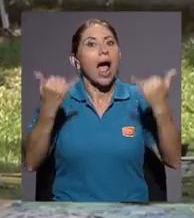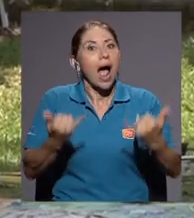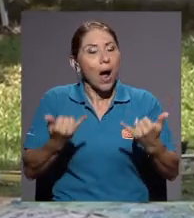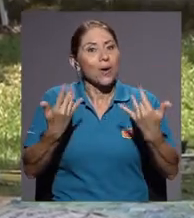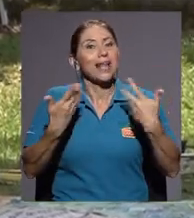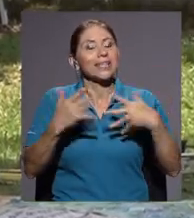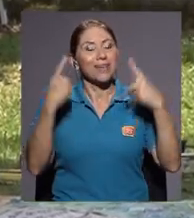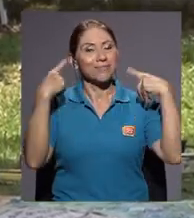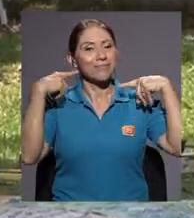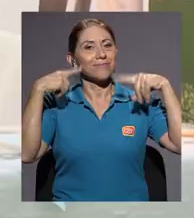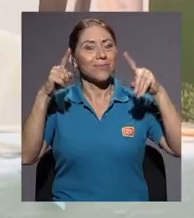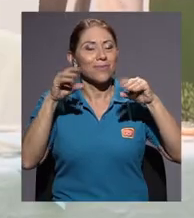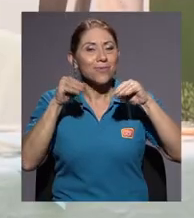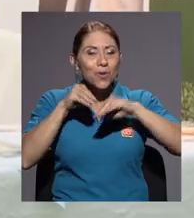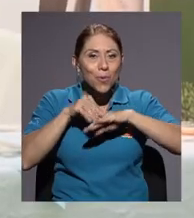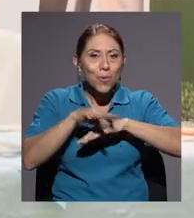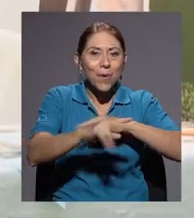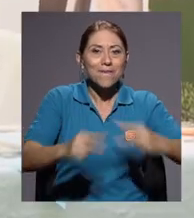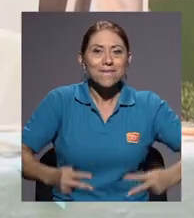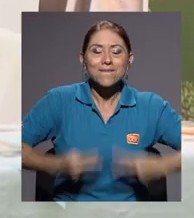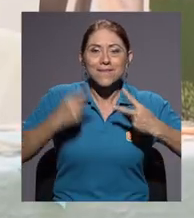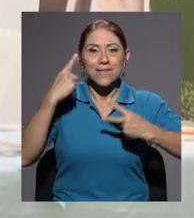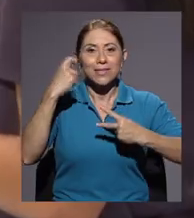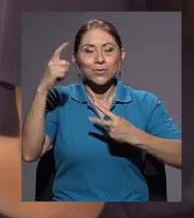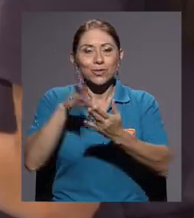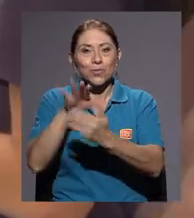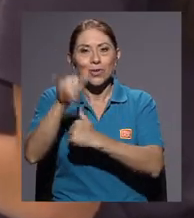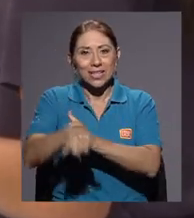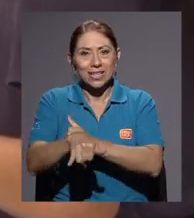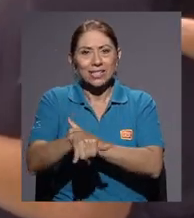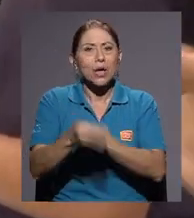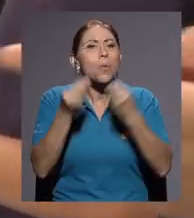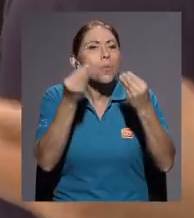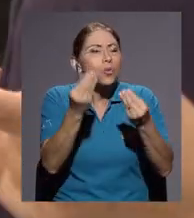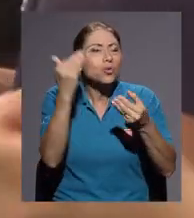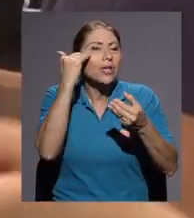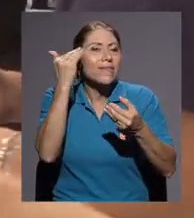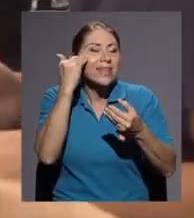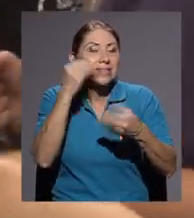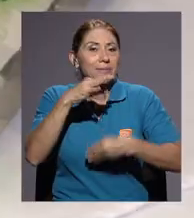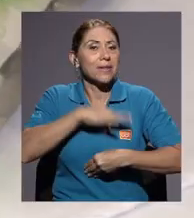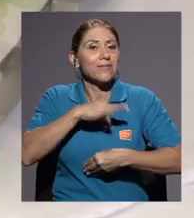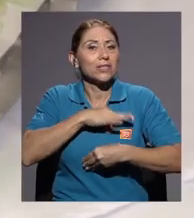y proyectos. Y ha generado saberes en beneficio de muchas comunidades que